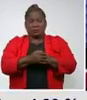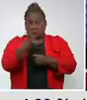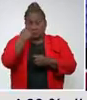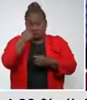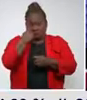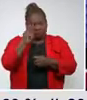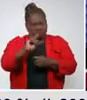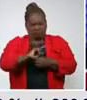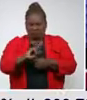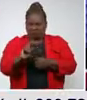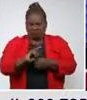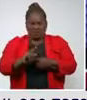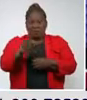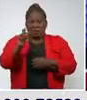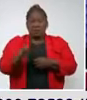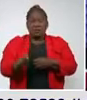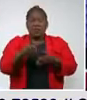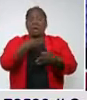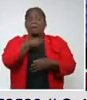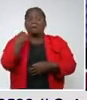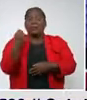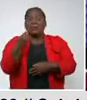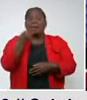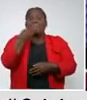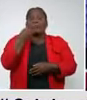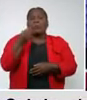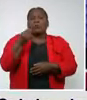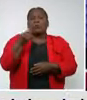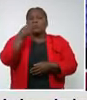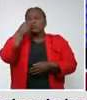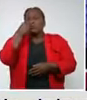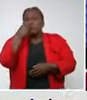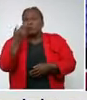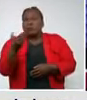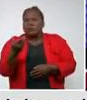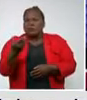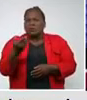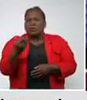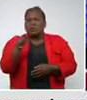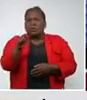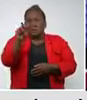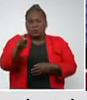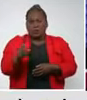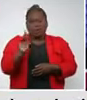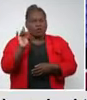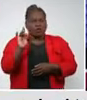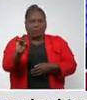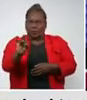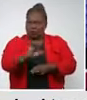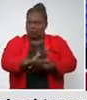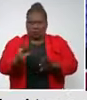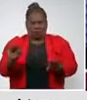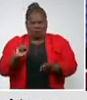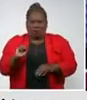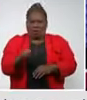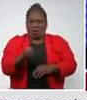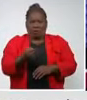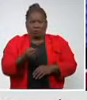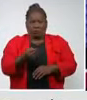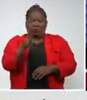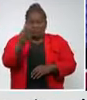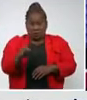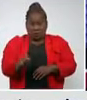tiene pérdida del gusto, que tiene pérdida del olfato, es un paciente sospechoso. Y como paciente